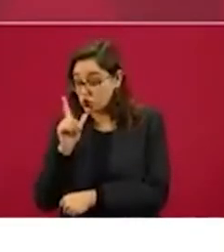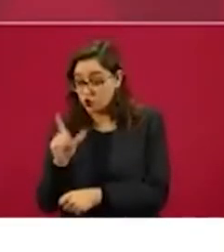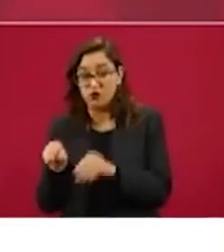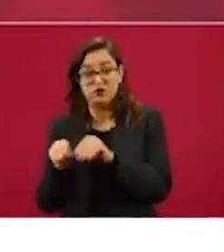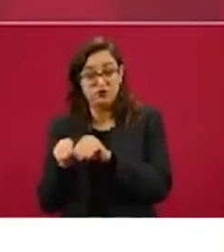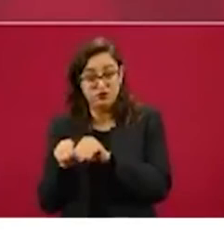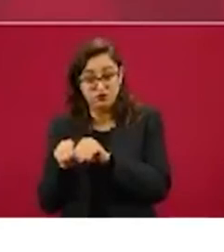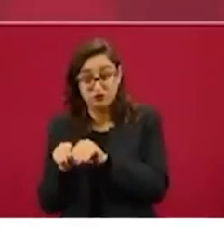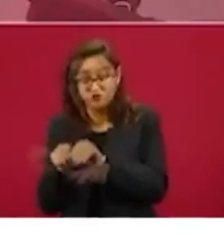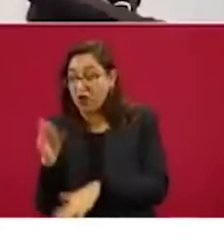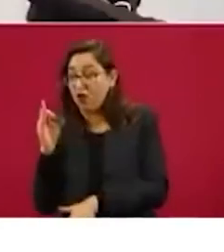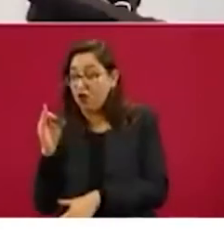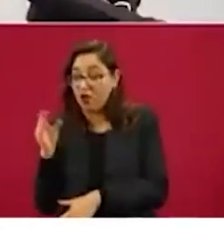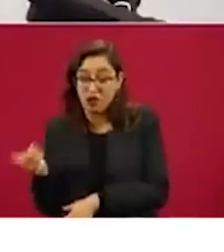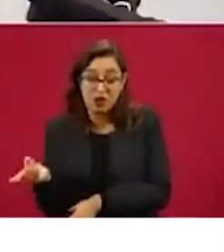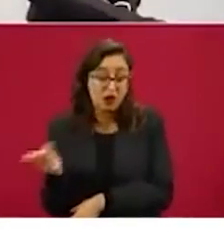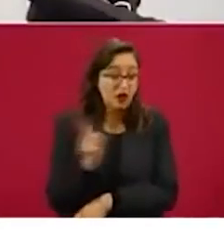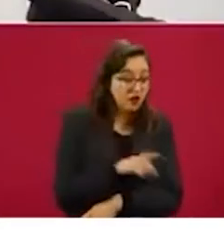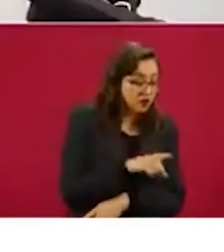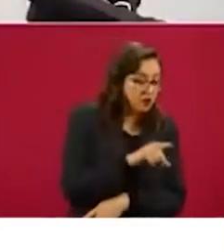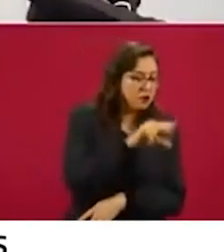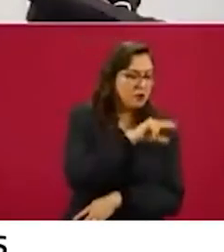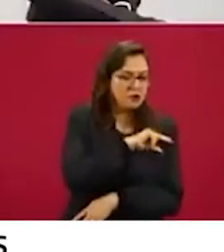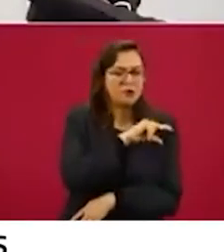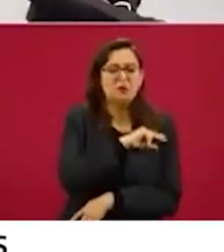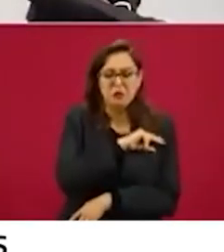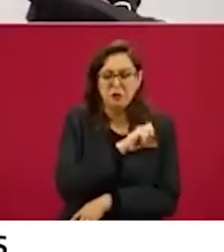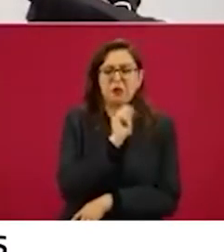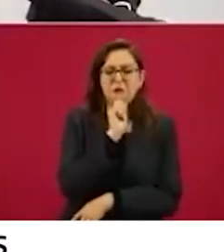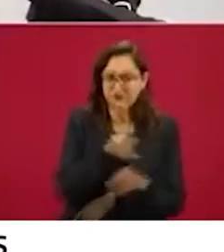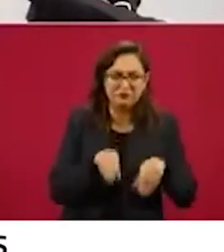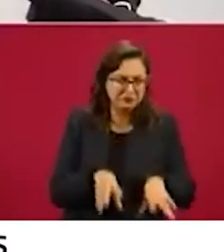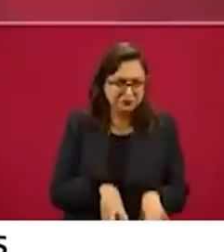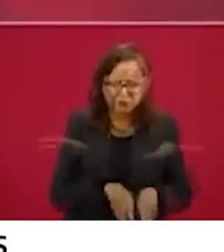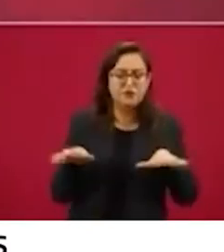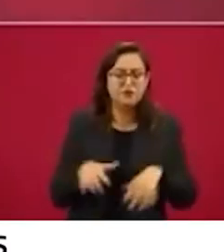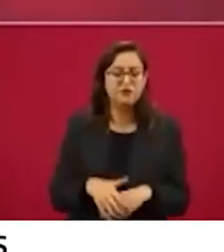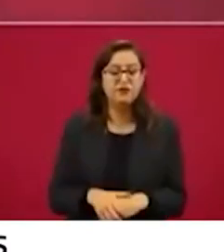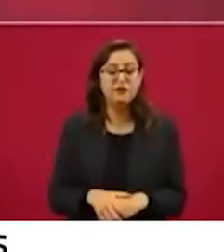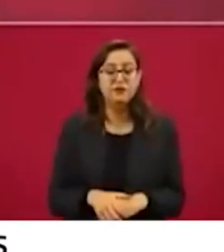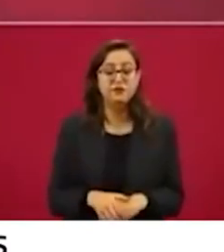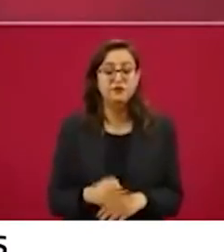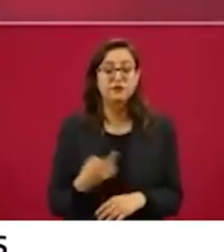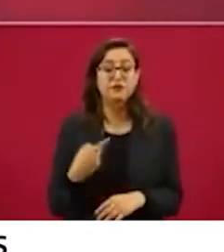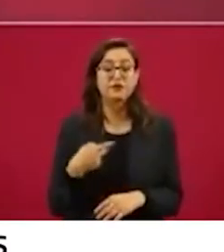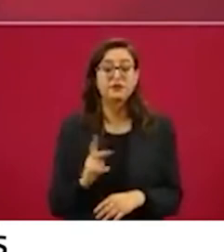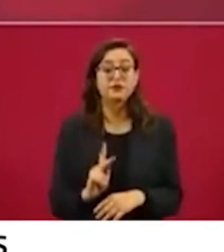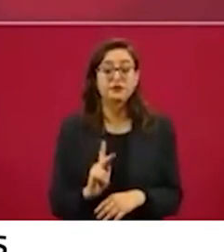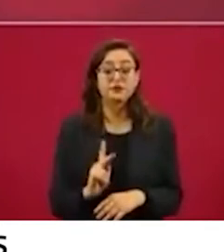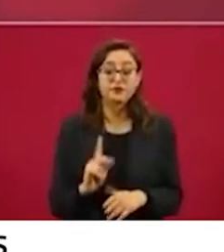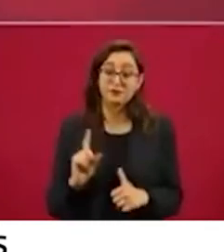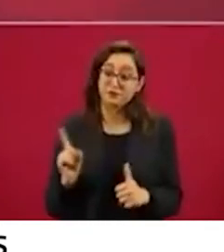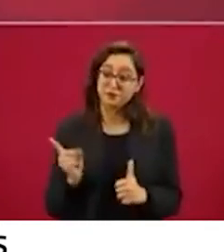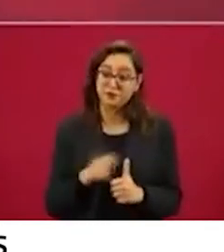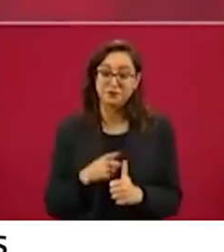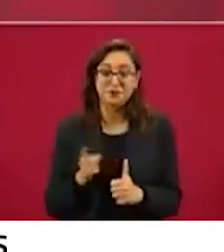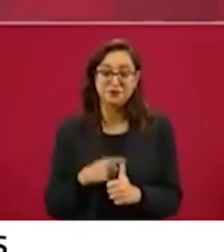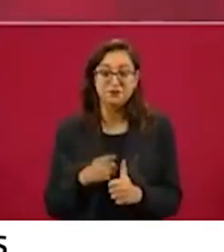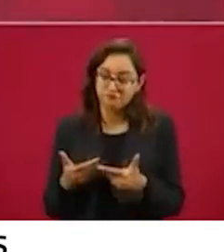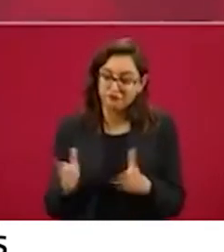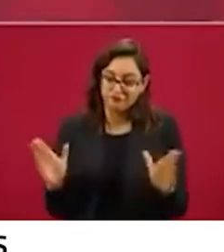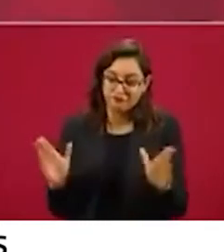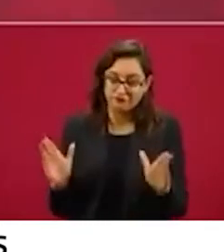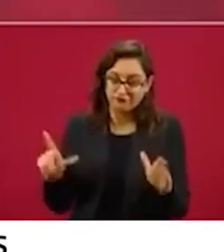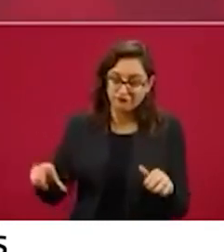también se despache a las plantas privadas, pero que se ponga por delante el interés